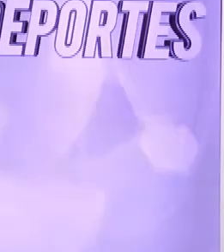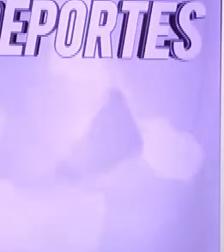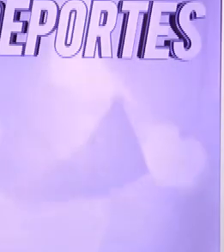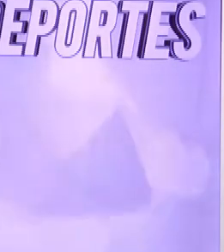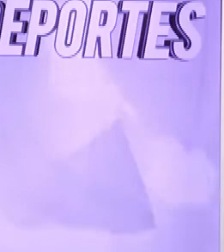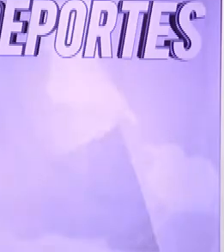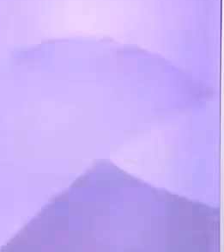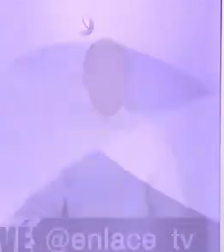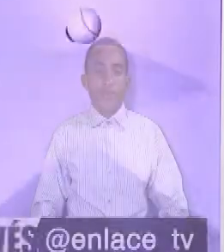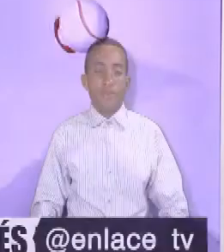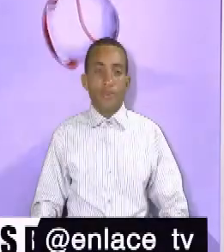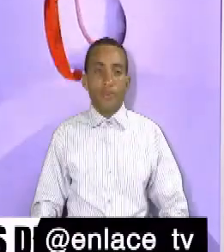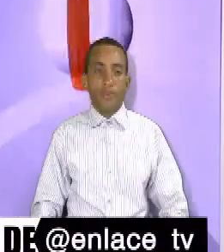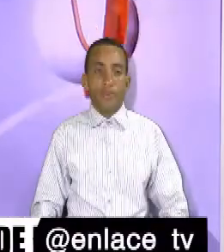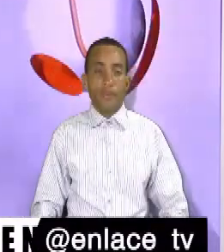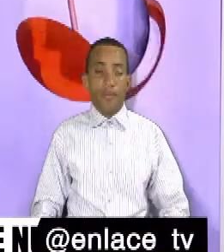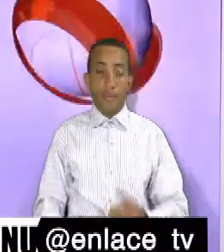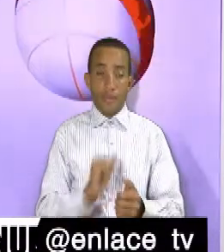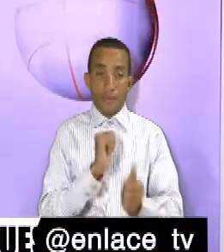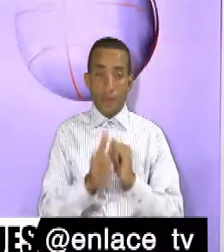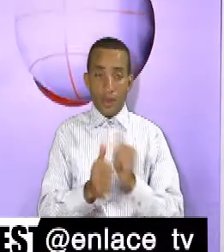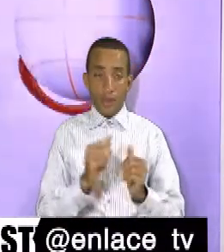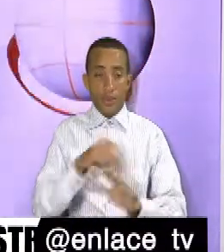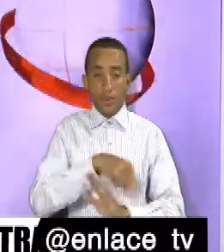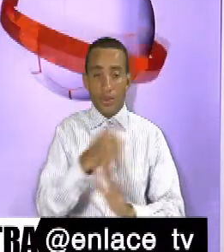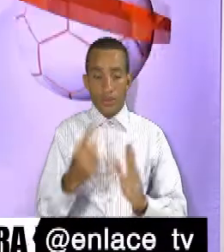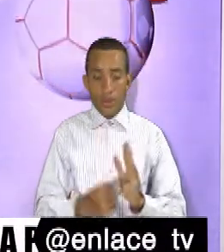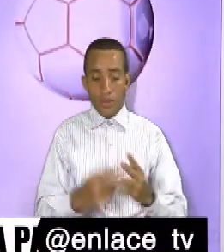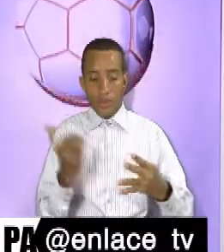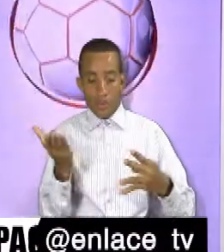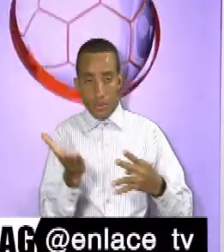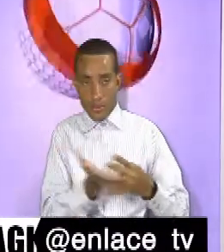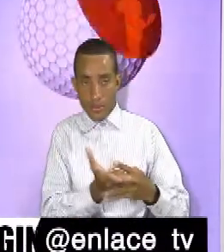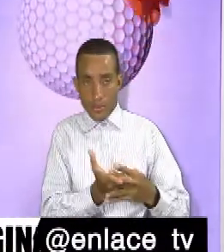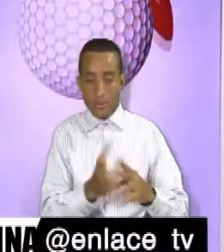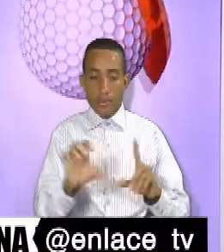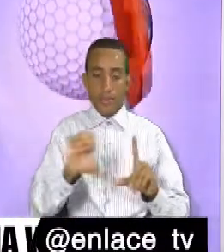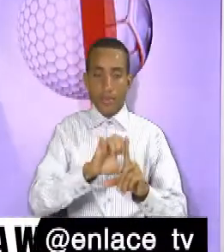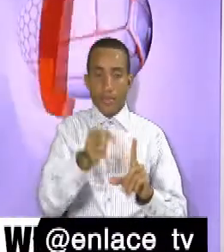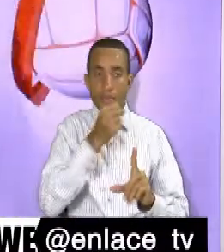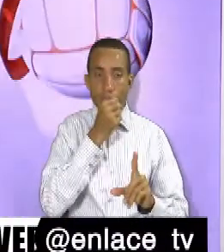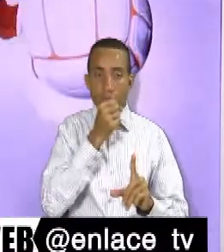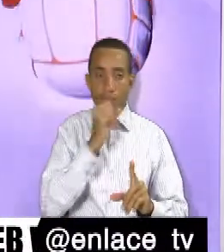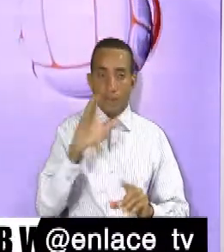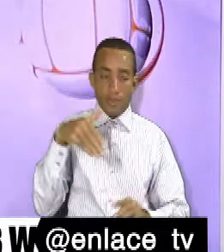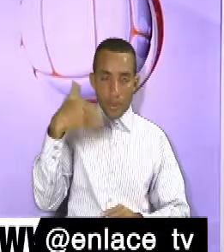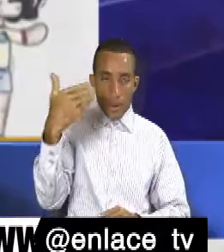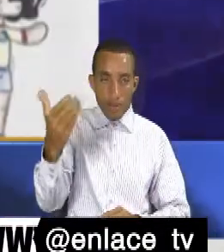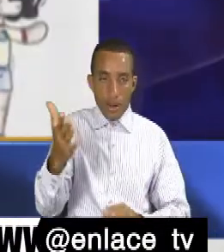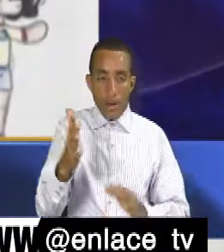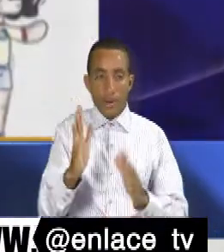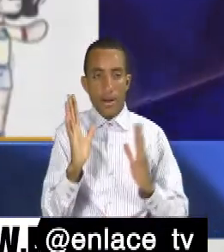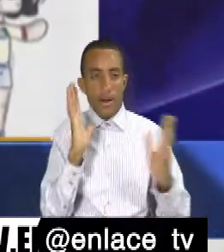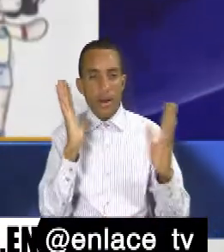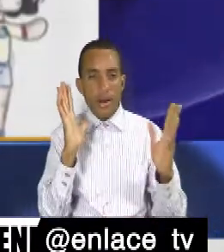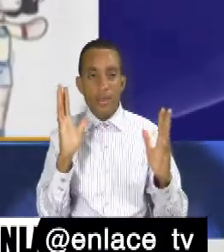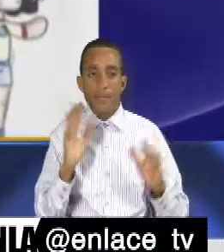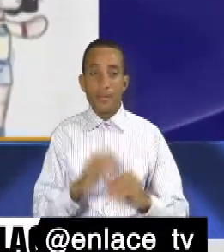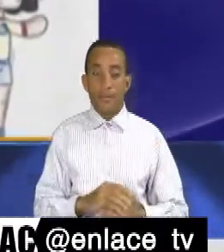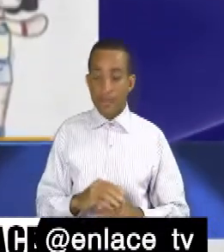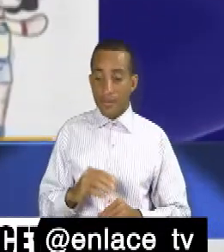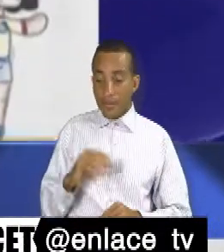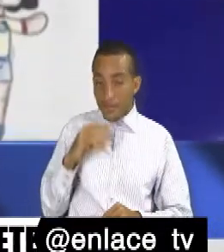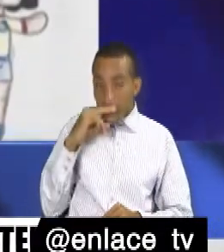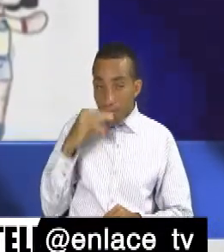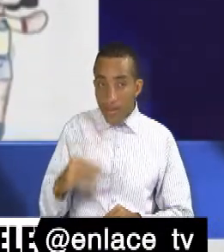Muy bien, es por el momento todo en deportes. Hacemos una nueva pausa aquí en Enlace Noticias. Al regresar les estaremos hablando sobre la menor de 10 años